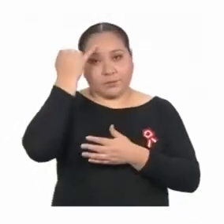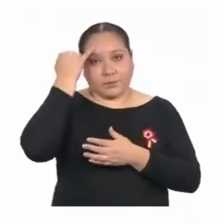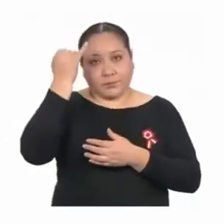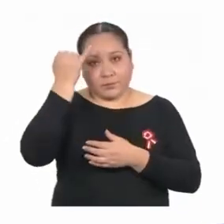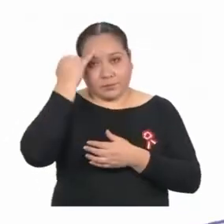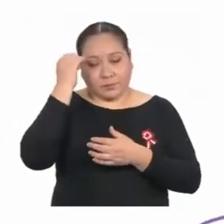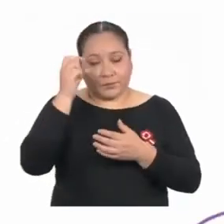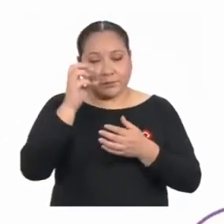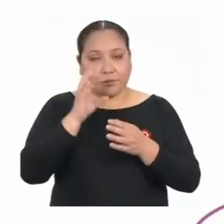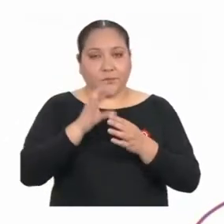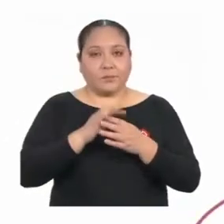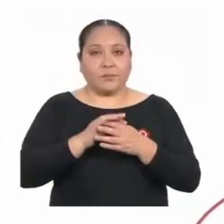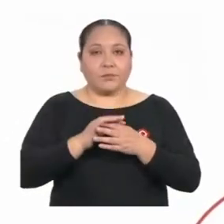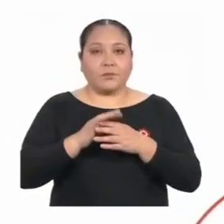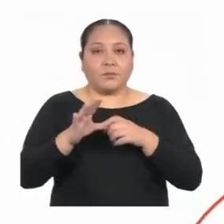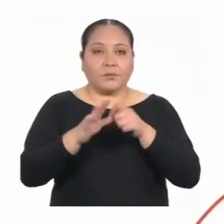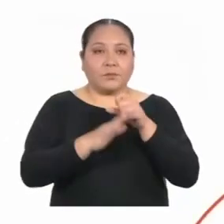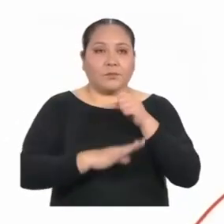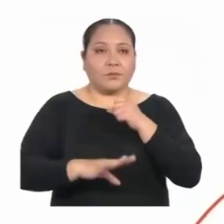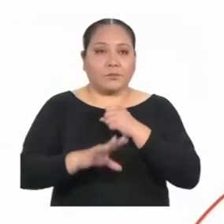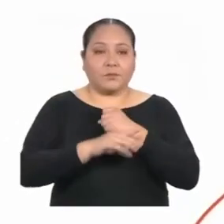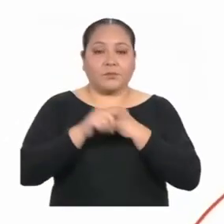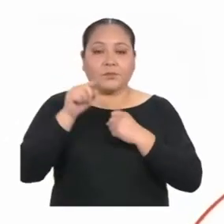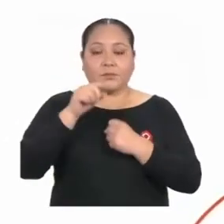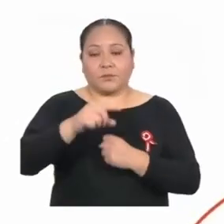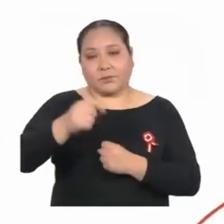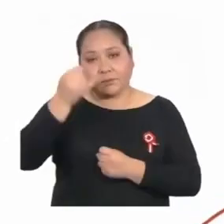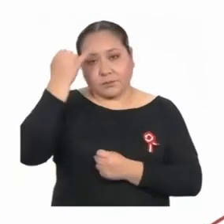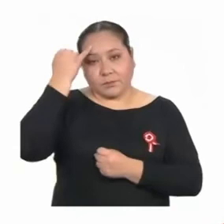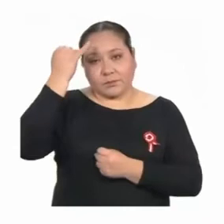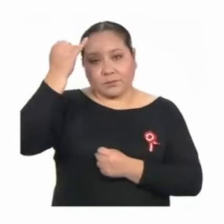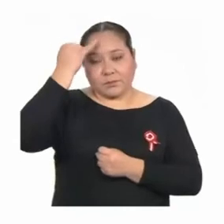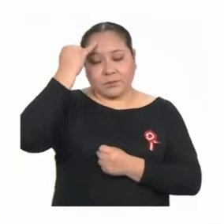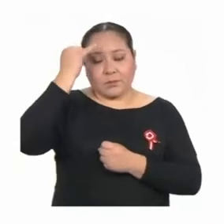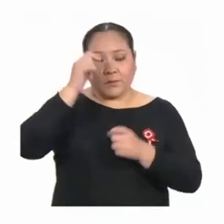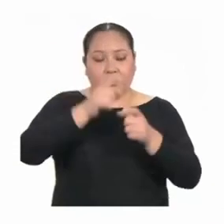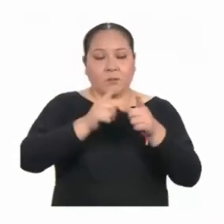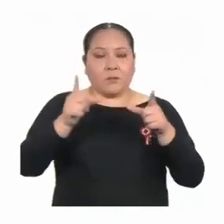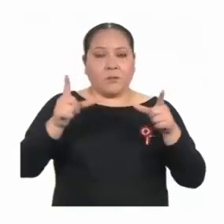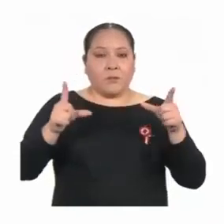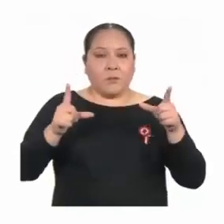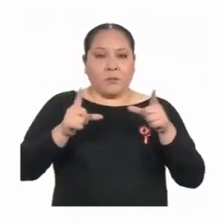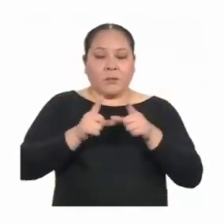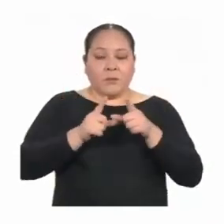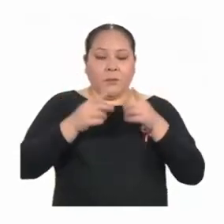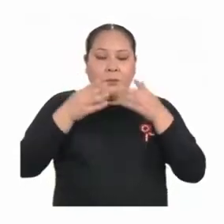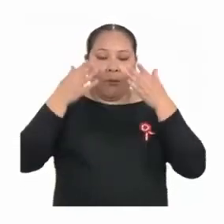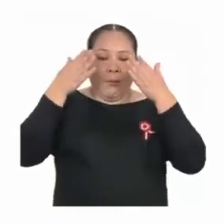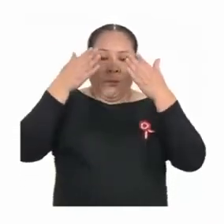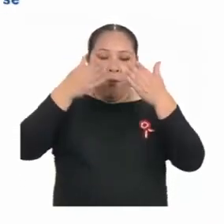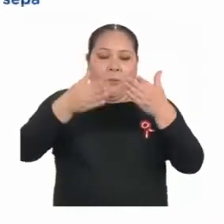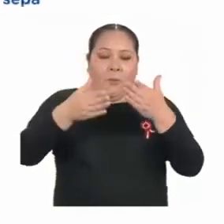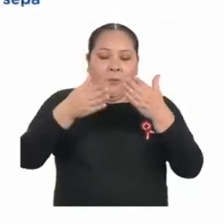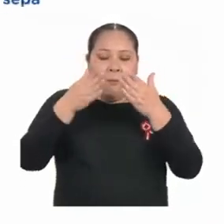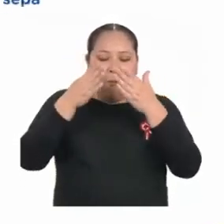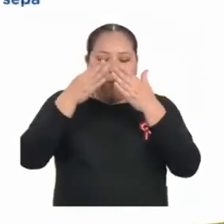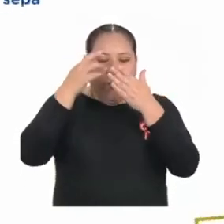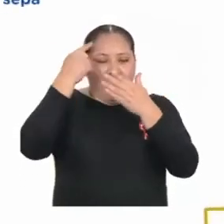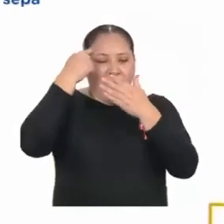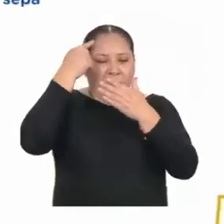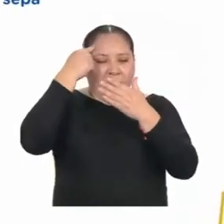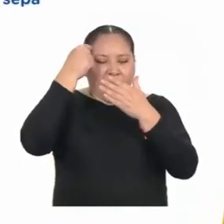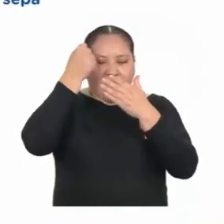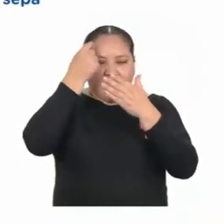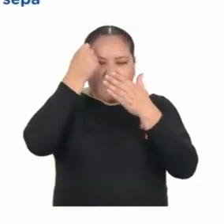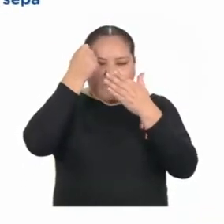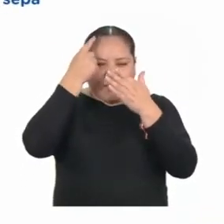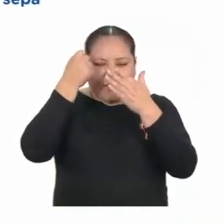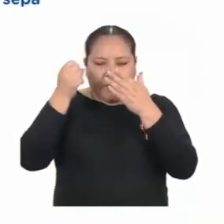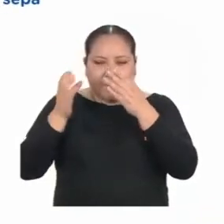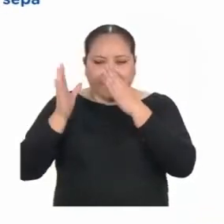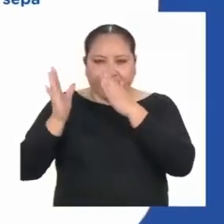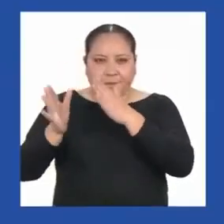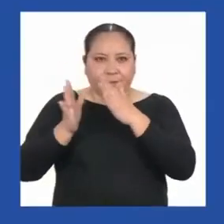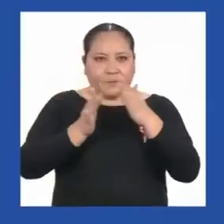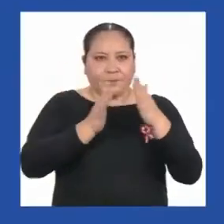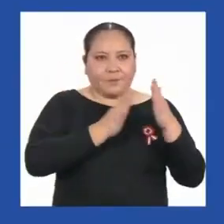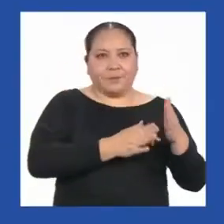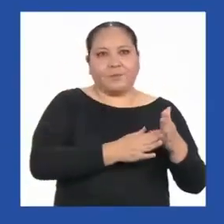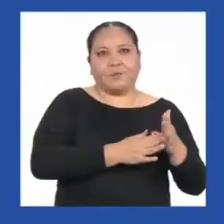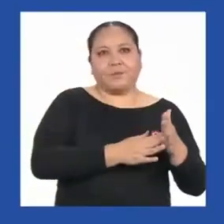entonces, es que ella imagina una ciudad más concientizada, más ordenada y tecnológica, que sepa optimizar sus recursos.